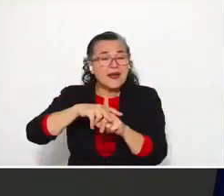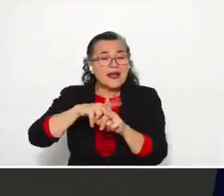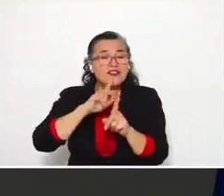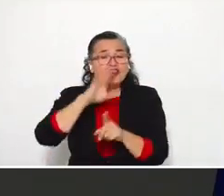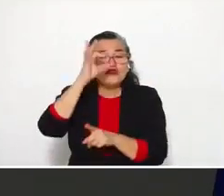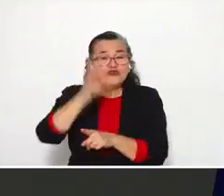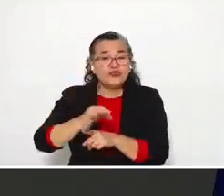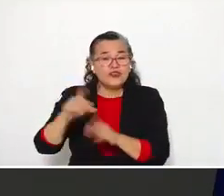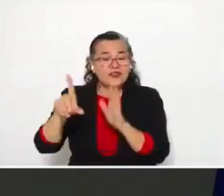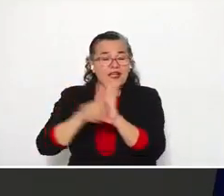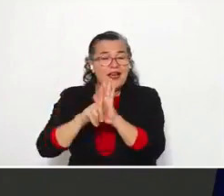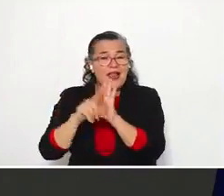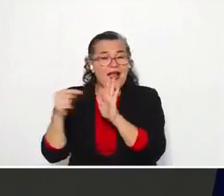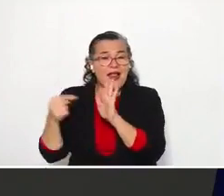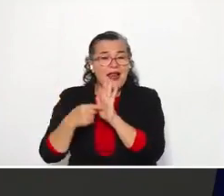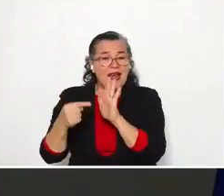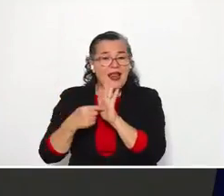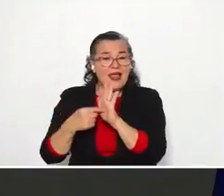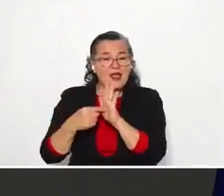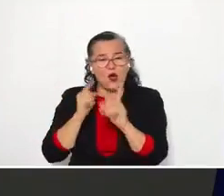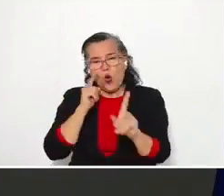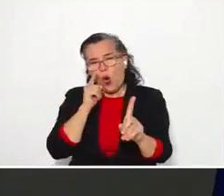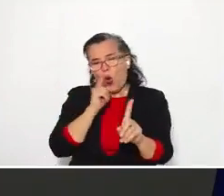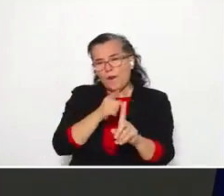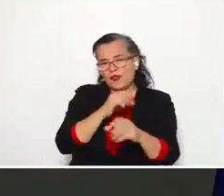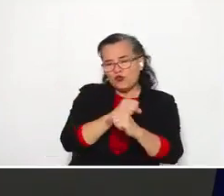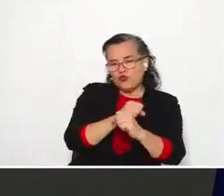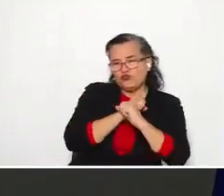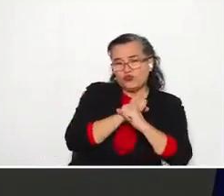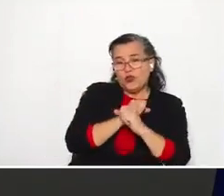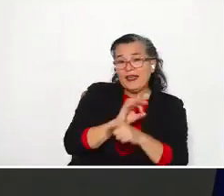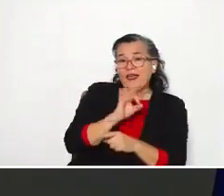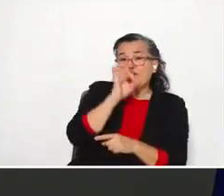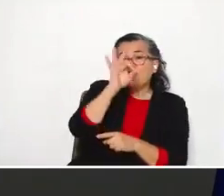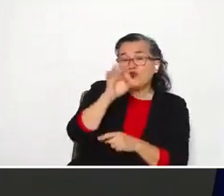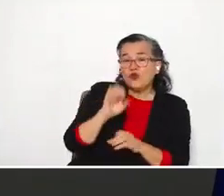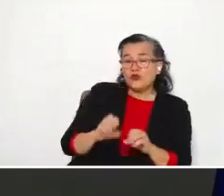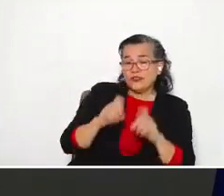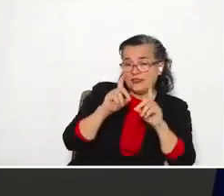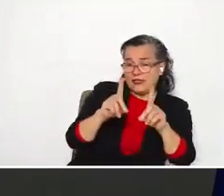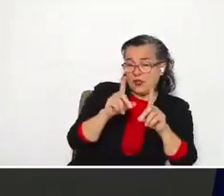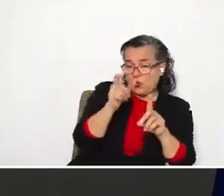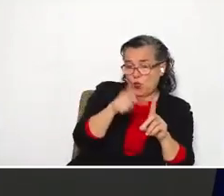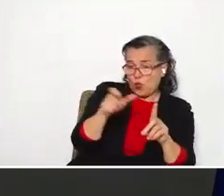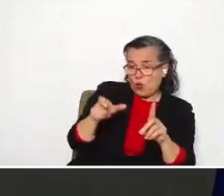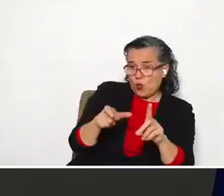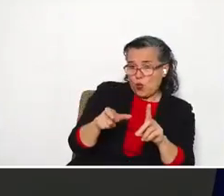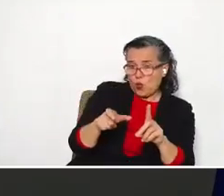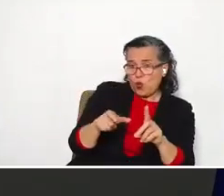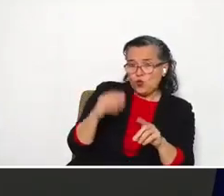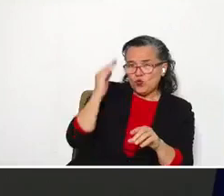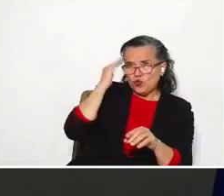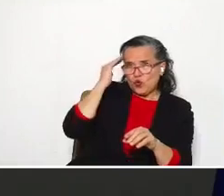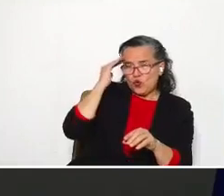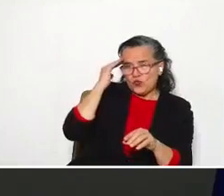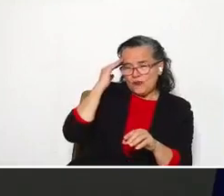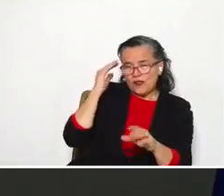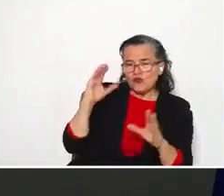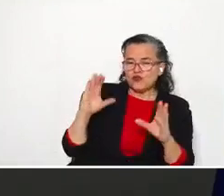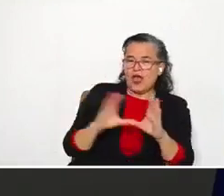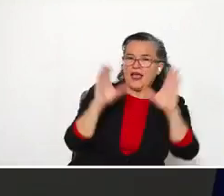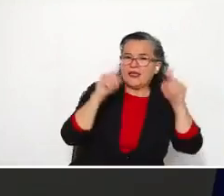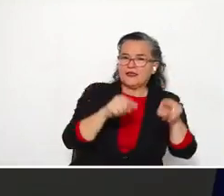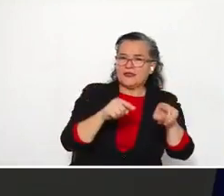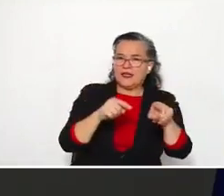de la ley con el objeto de asegurar que los futuros educadores acrediten sus conocimientos, destrezas